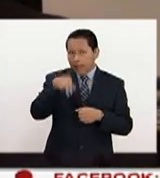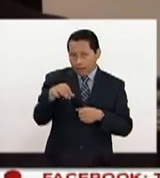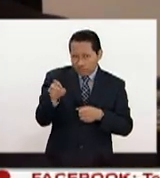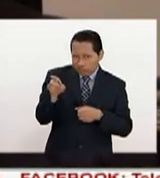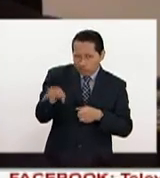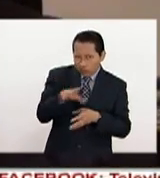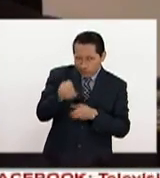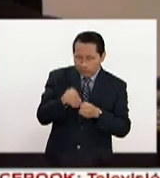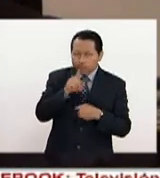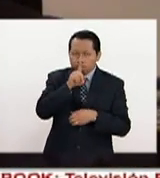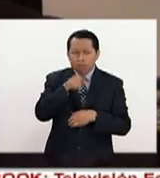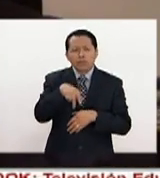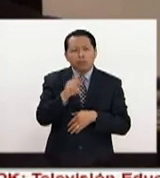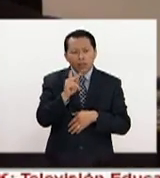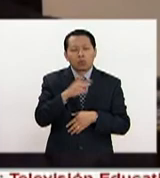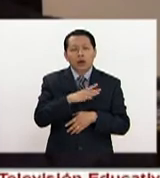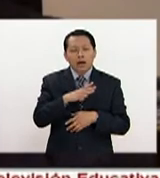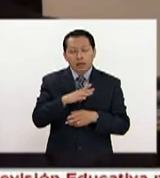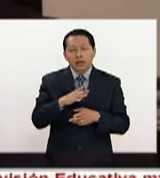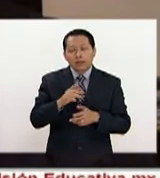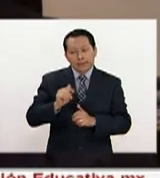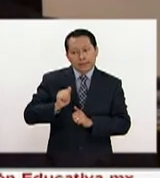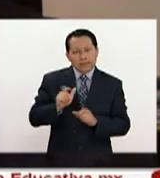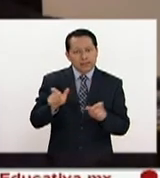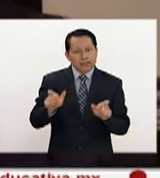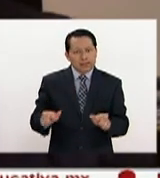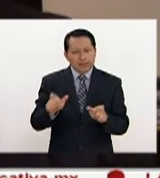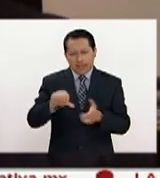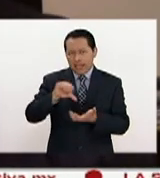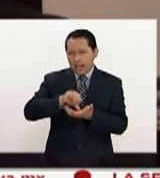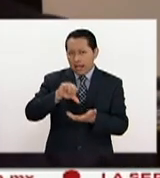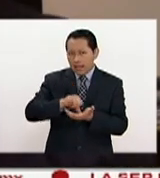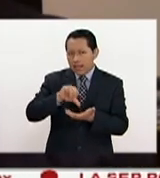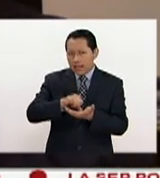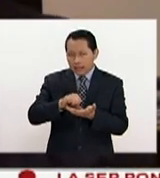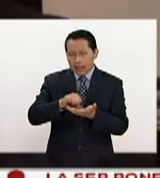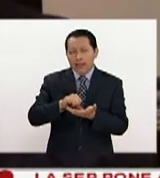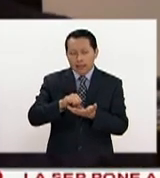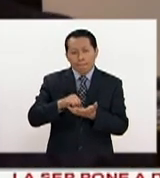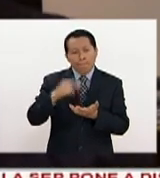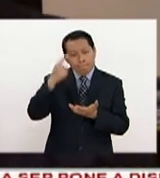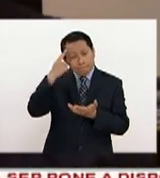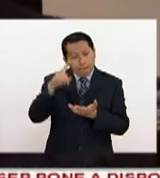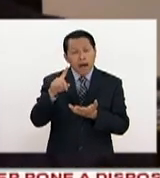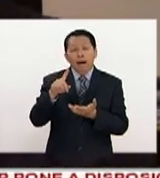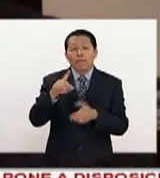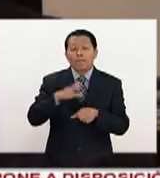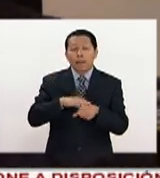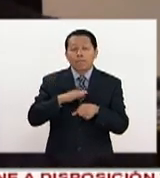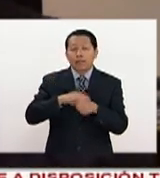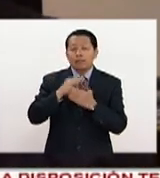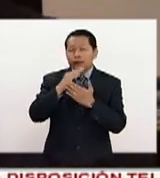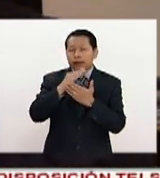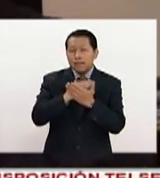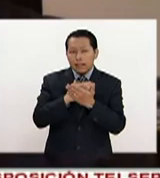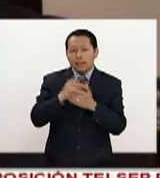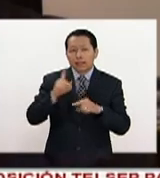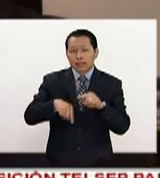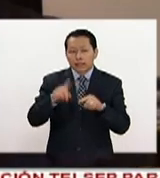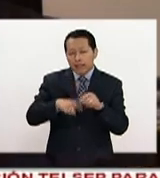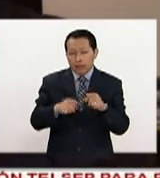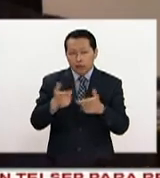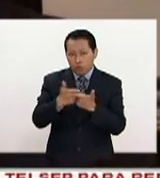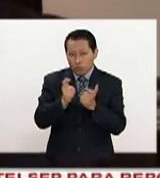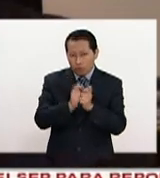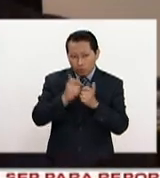la presencia de la Guardia Revolucionaria iraní para ir acorralando y restándole poder a este